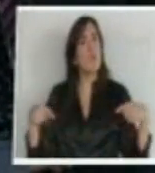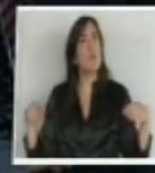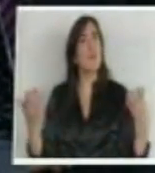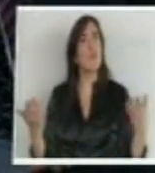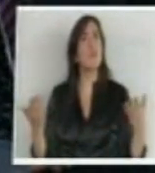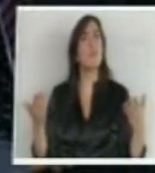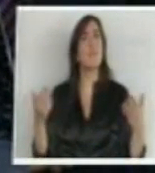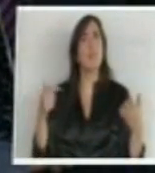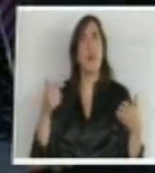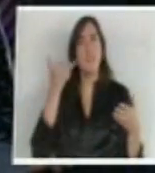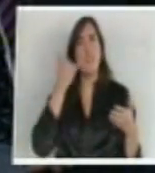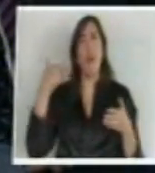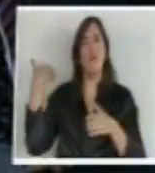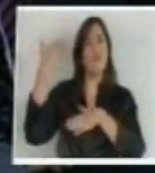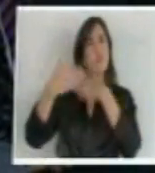cuántas cosas que nos han pasado,